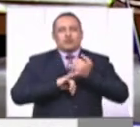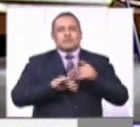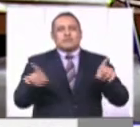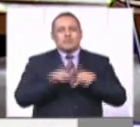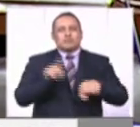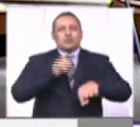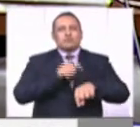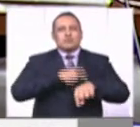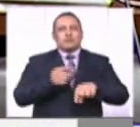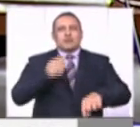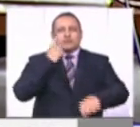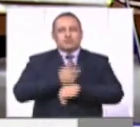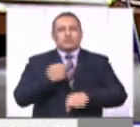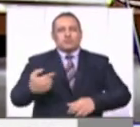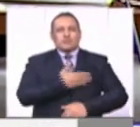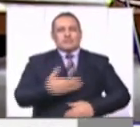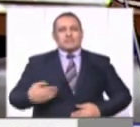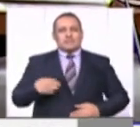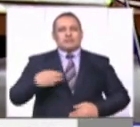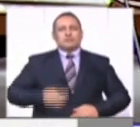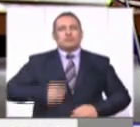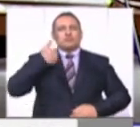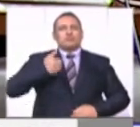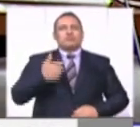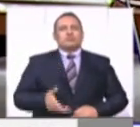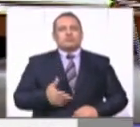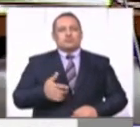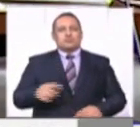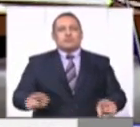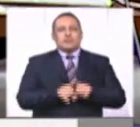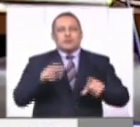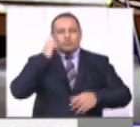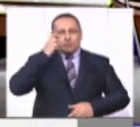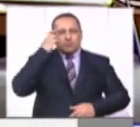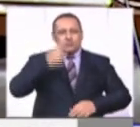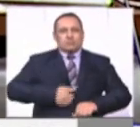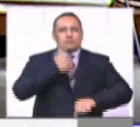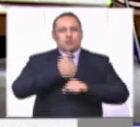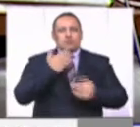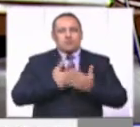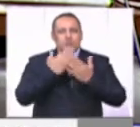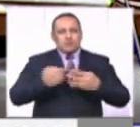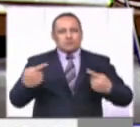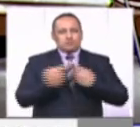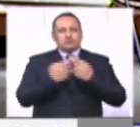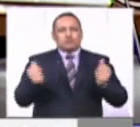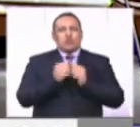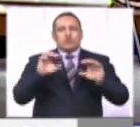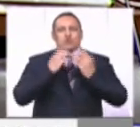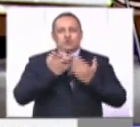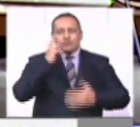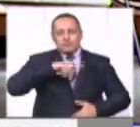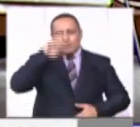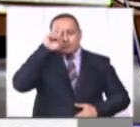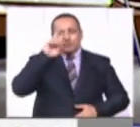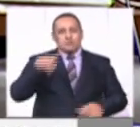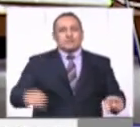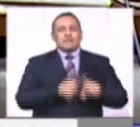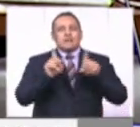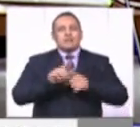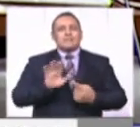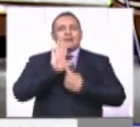momento el denunciado era un poderoso presidente del Consejo de ministro político altamente confrontacional con el congreso de la república